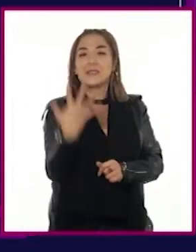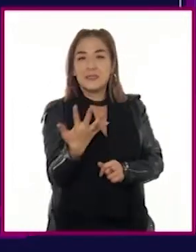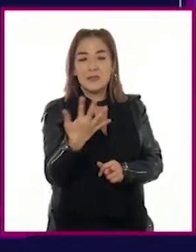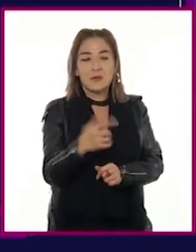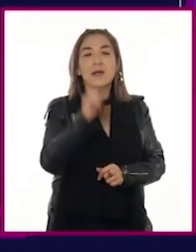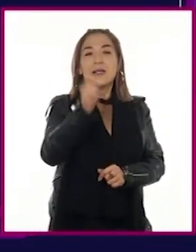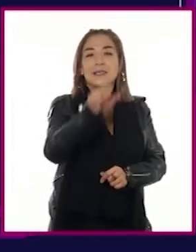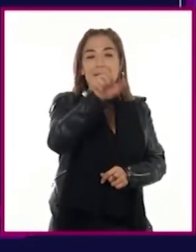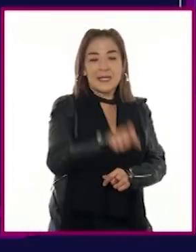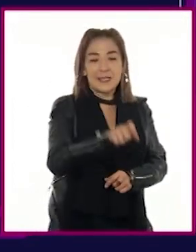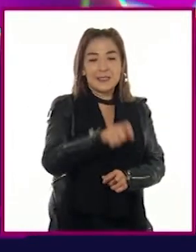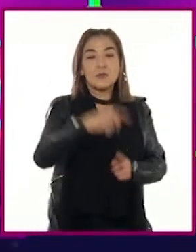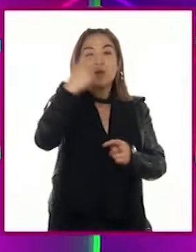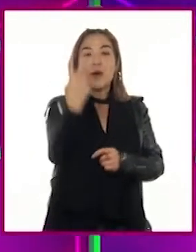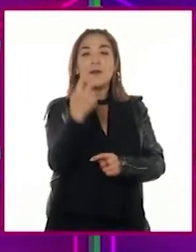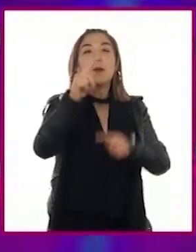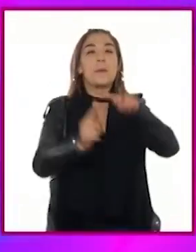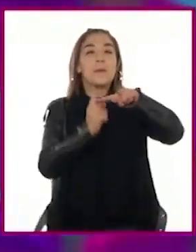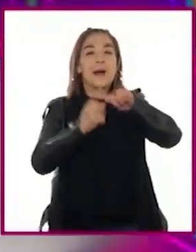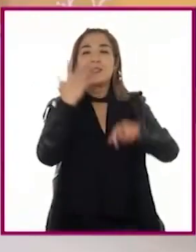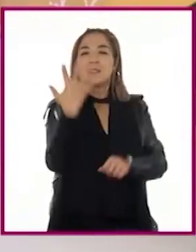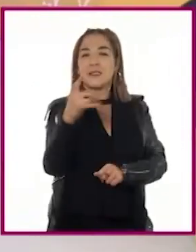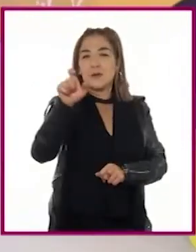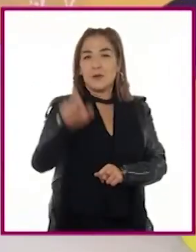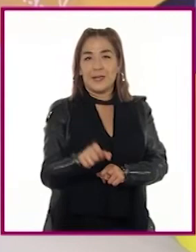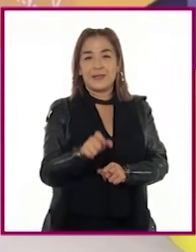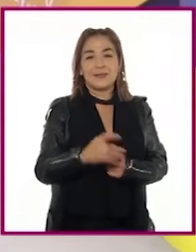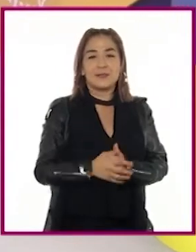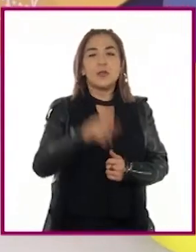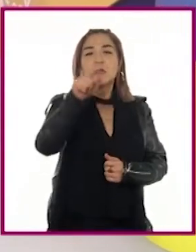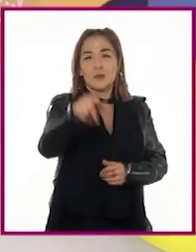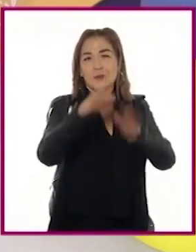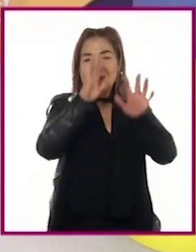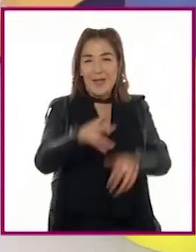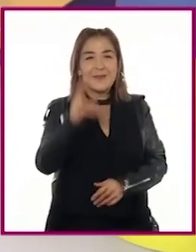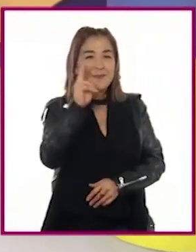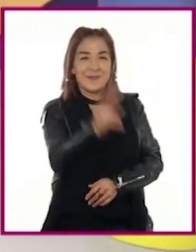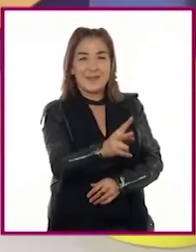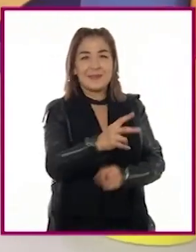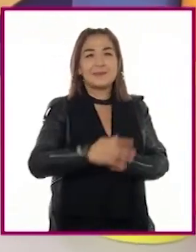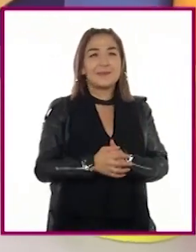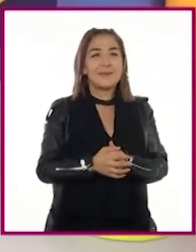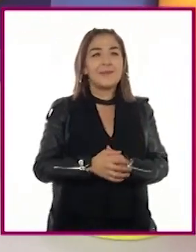x al cuadrado más 5x. Como ya se ha hecho notar,